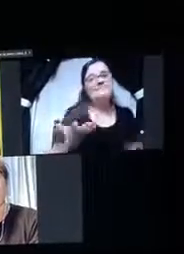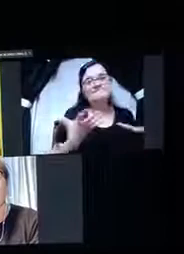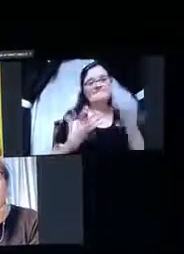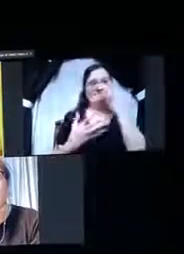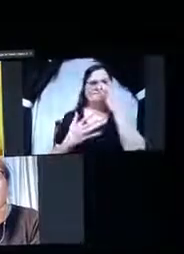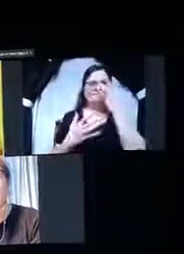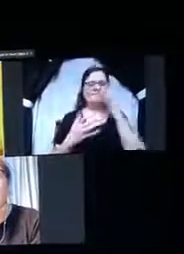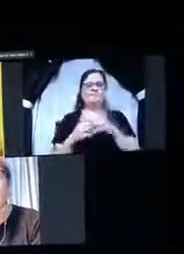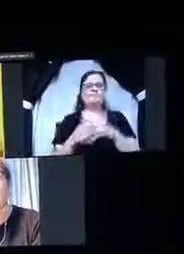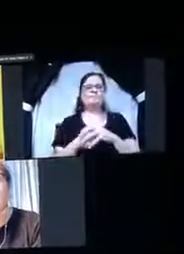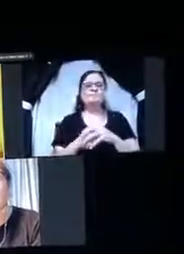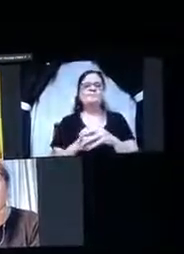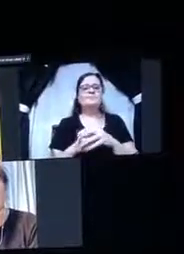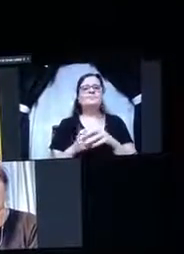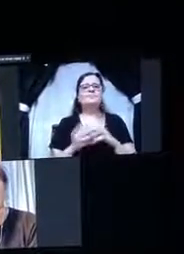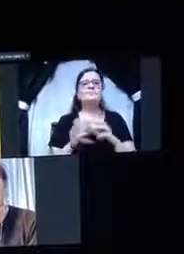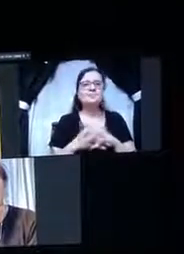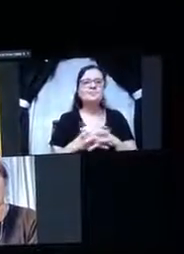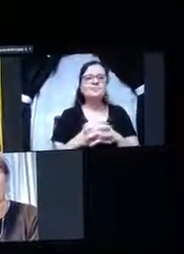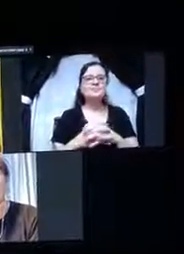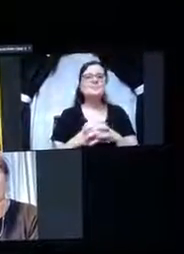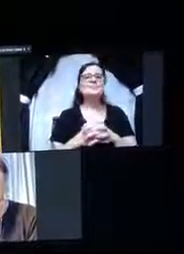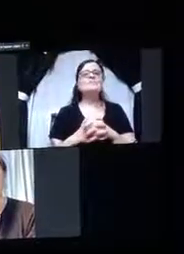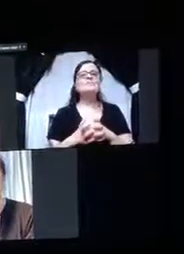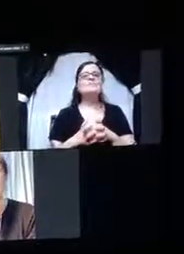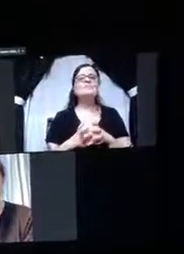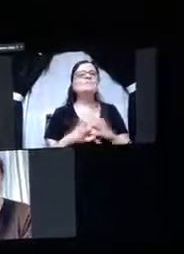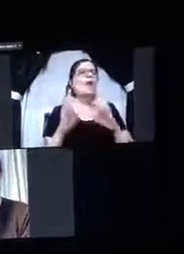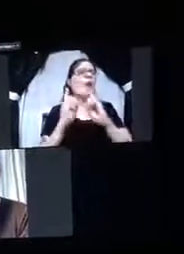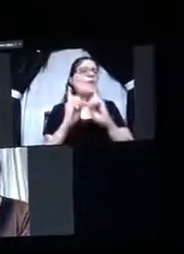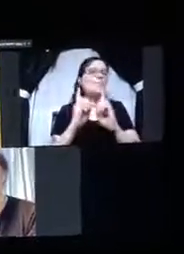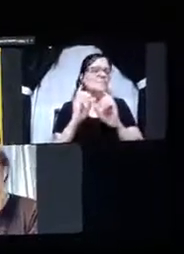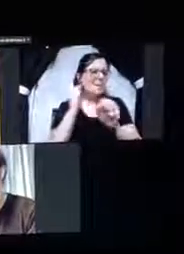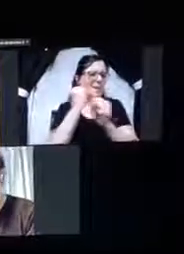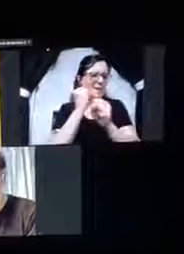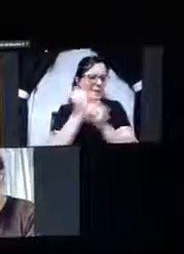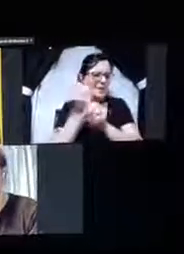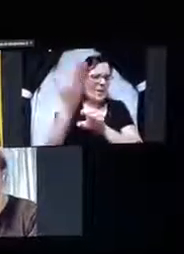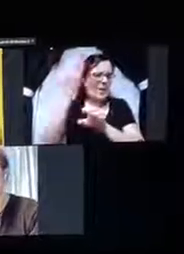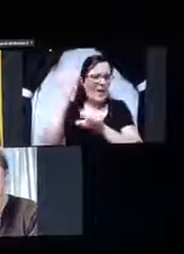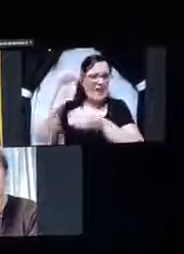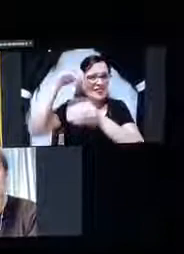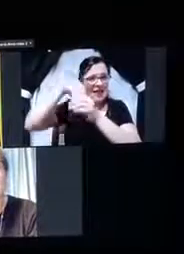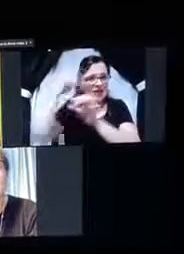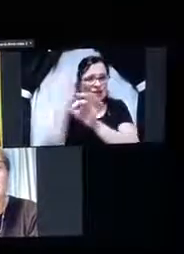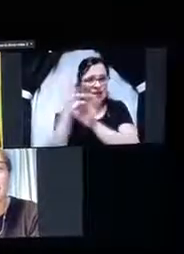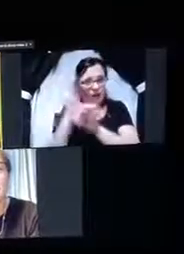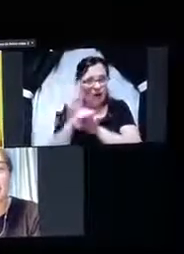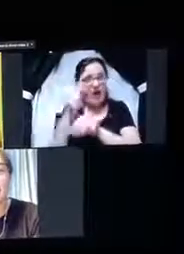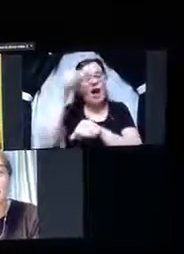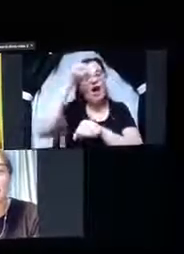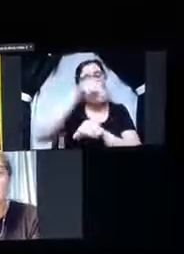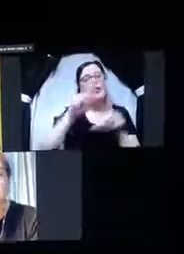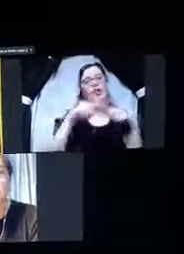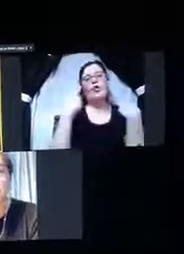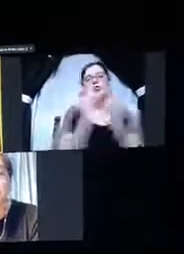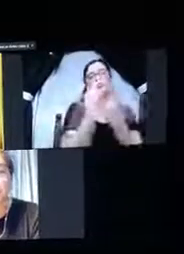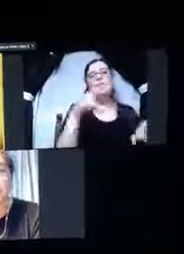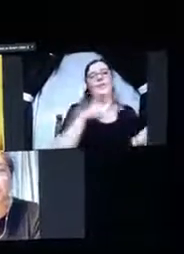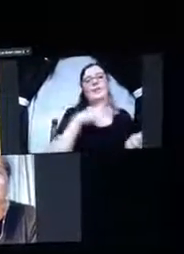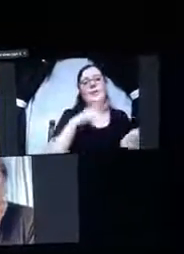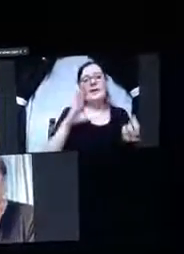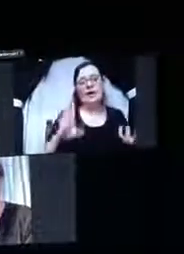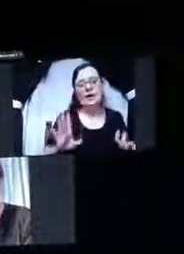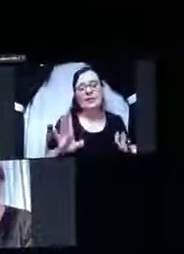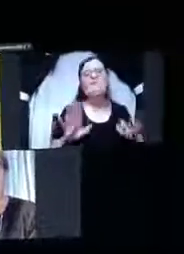las cuestiones organizativas de la escuela, el acto escolar, la salida, o sea, el trabajo en consultorio lo que nos permite es darle